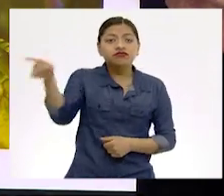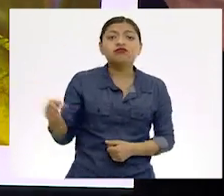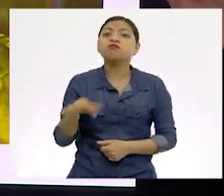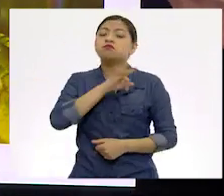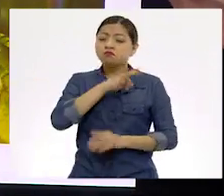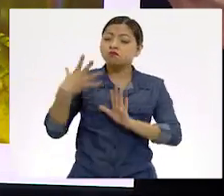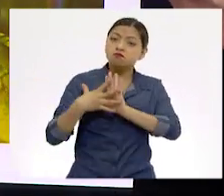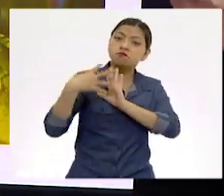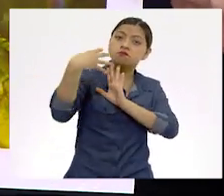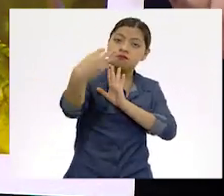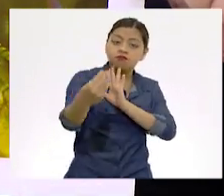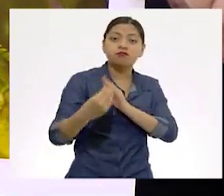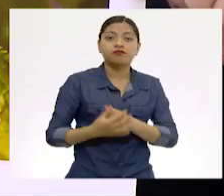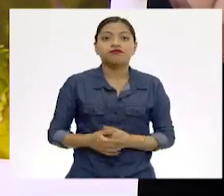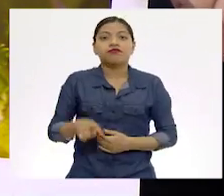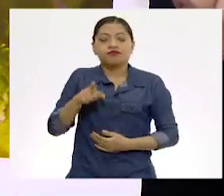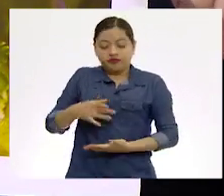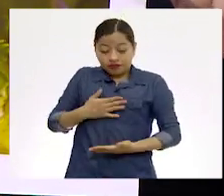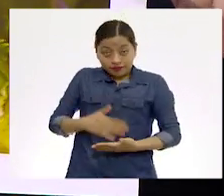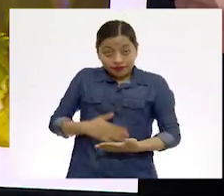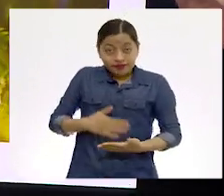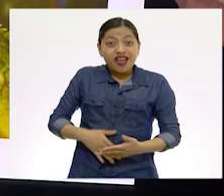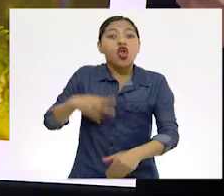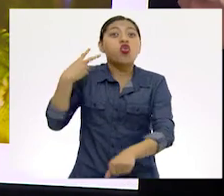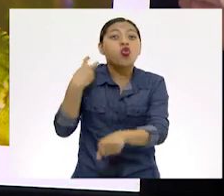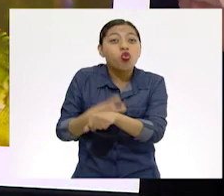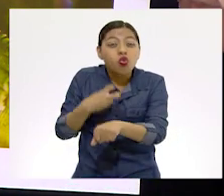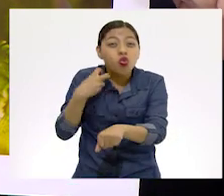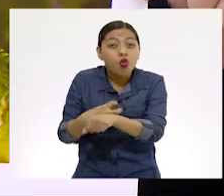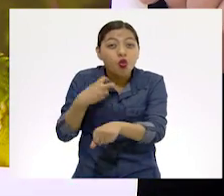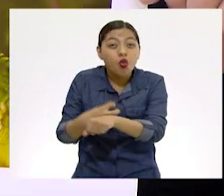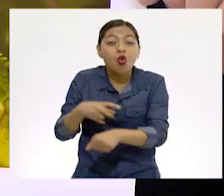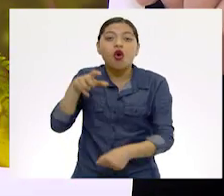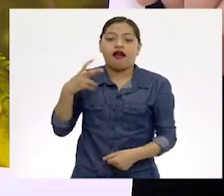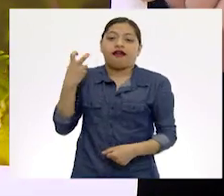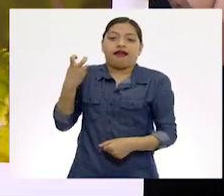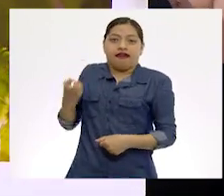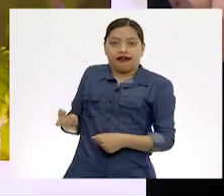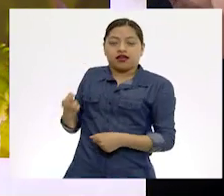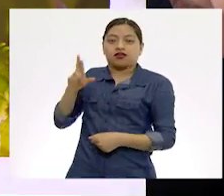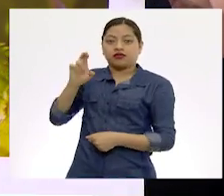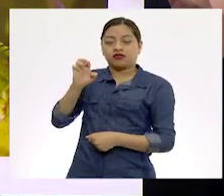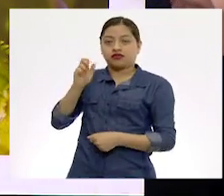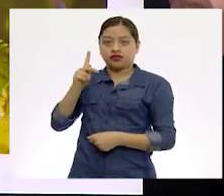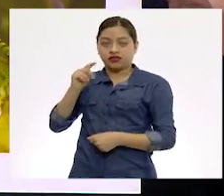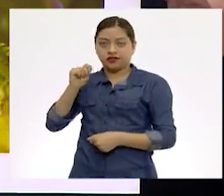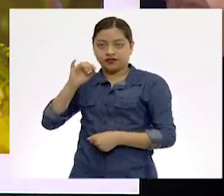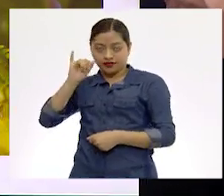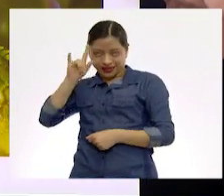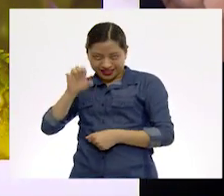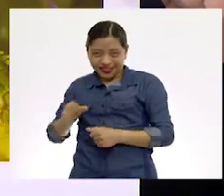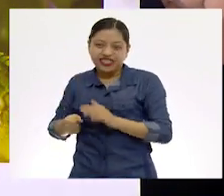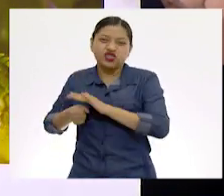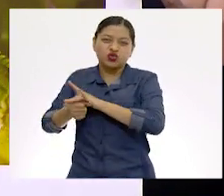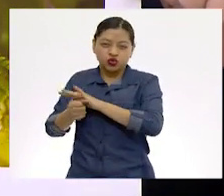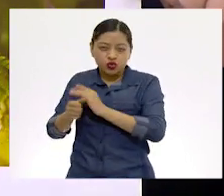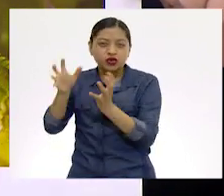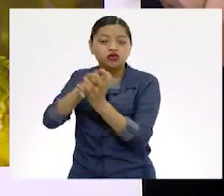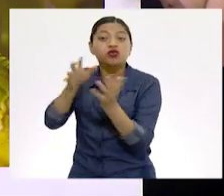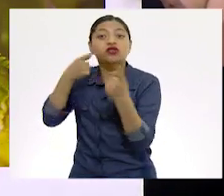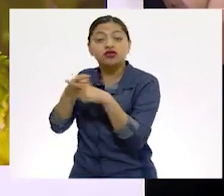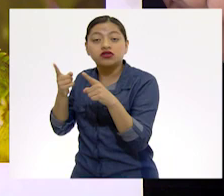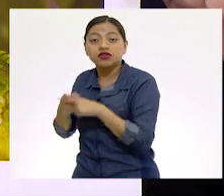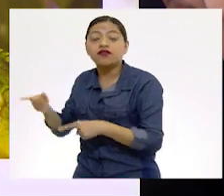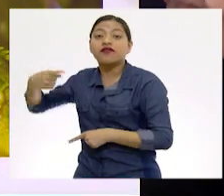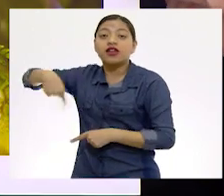desplazarse, su vientre es muy duro. Los reptiles, esa es una característica que tienen. Su vientre es fuerte, es duro, para